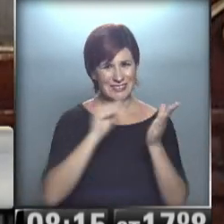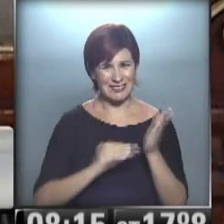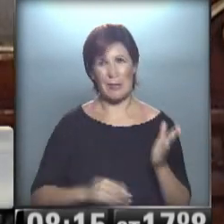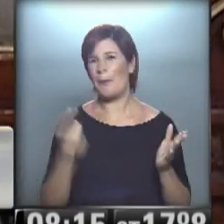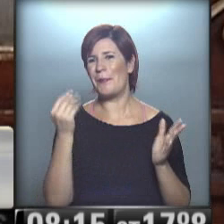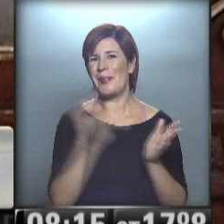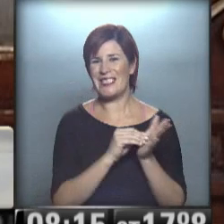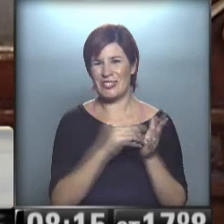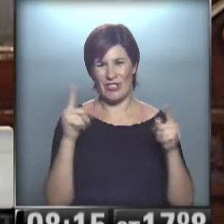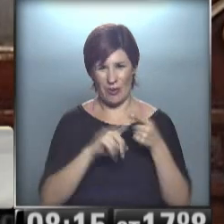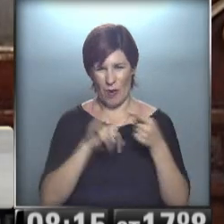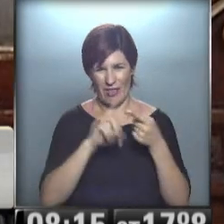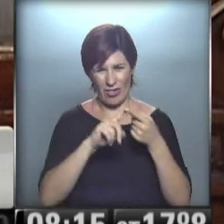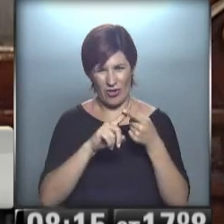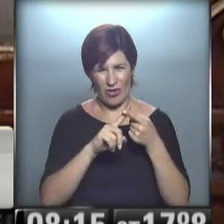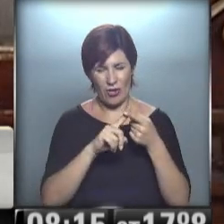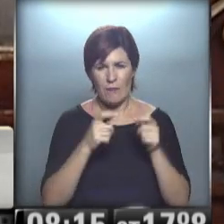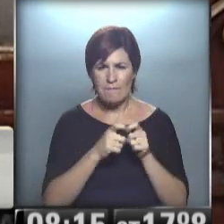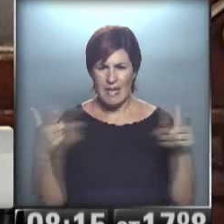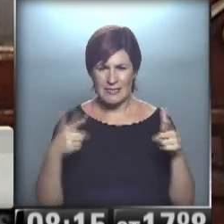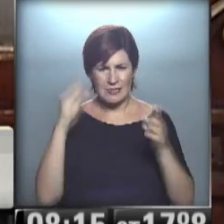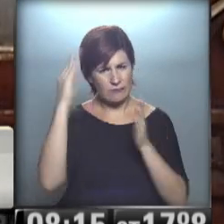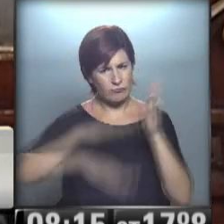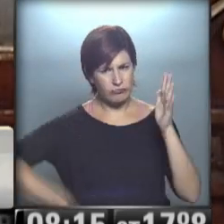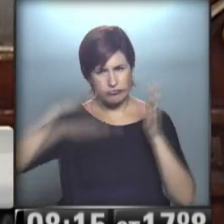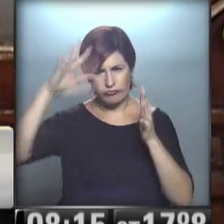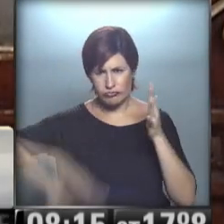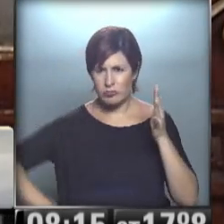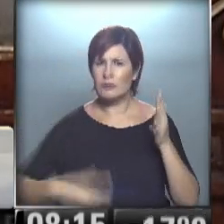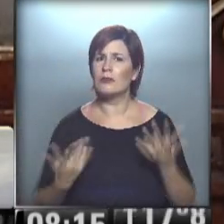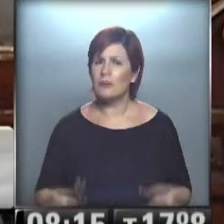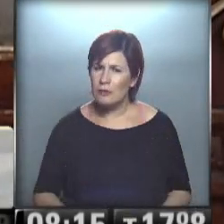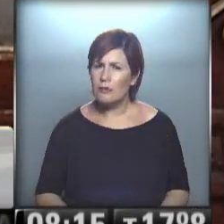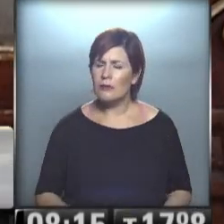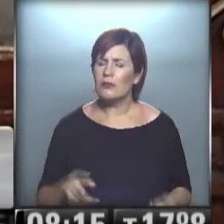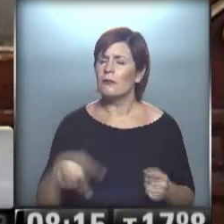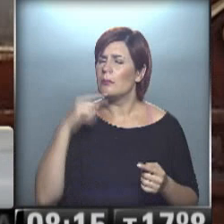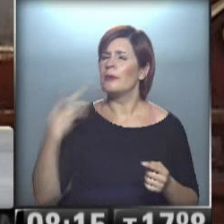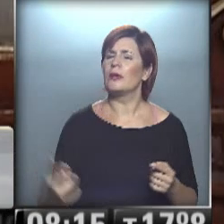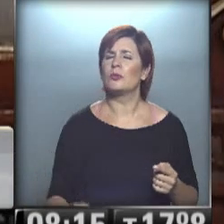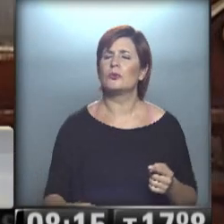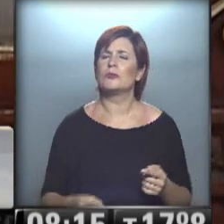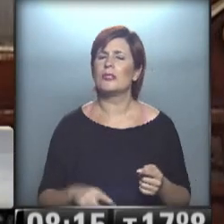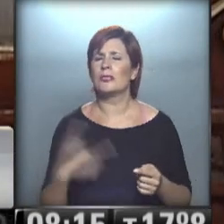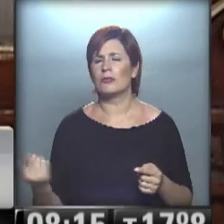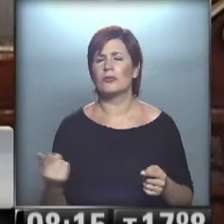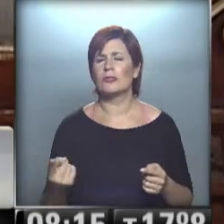que el gobierno amplíe la cantidad de productos en los precios cuidados. Y otra pregunta que tiene que ver